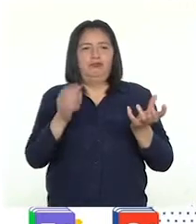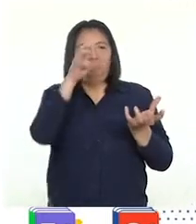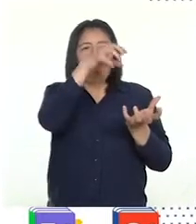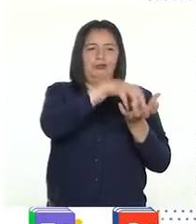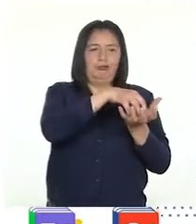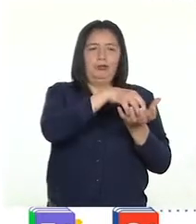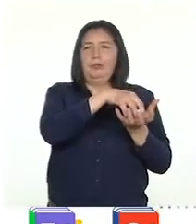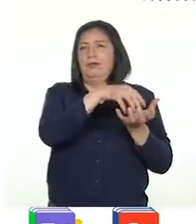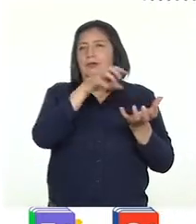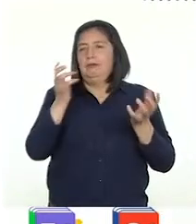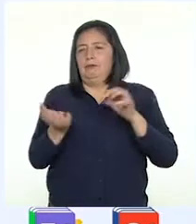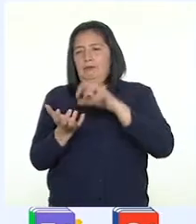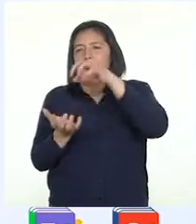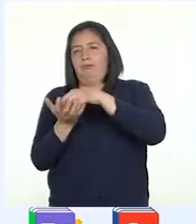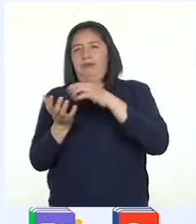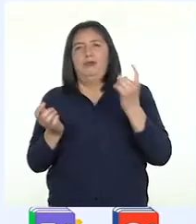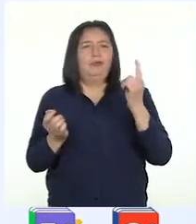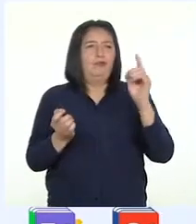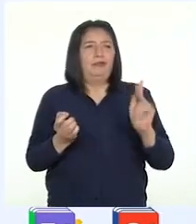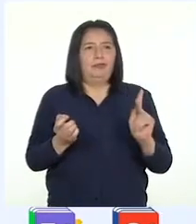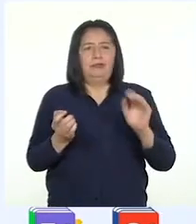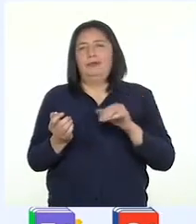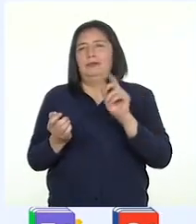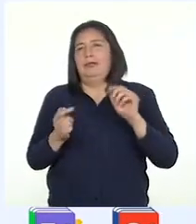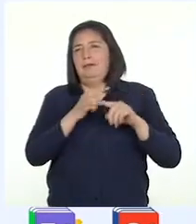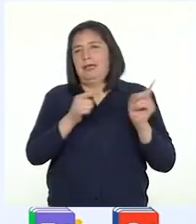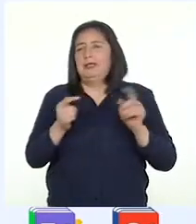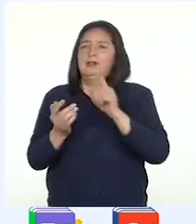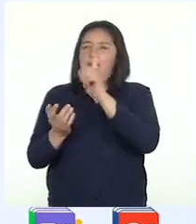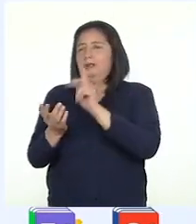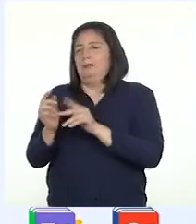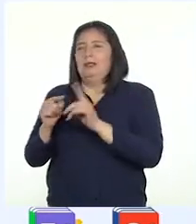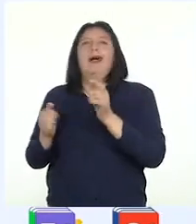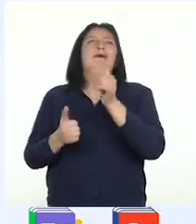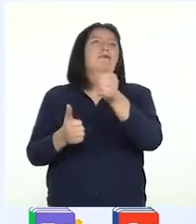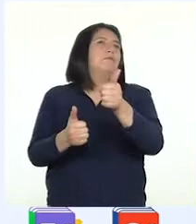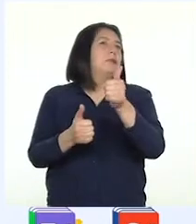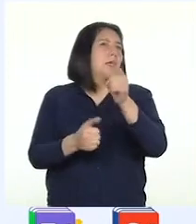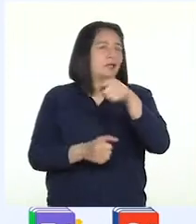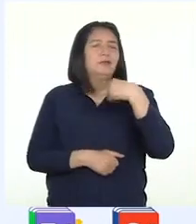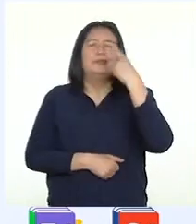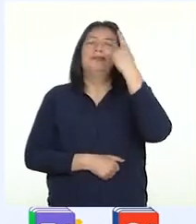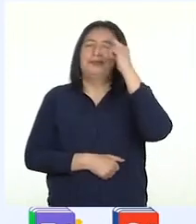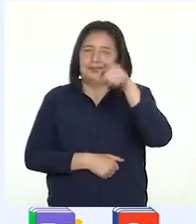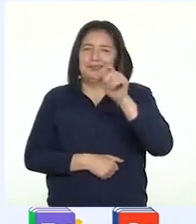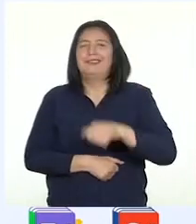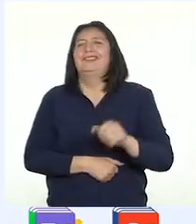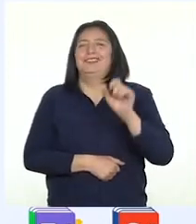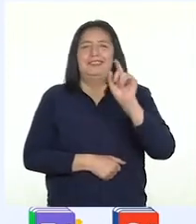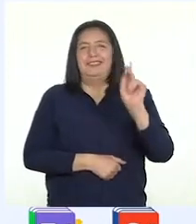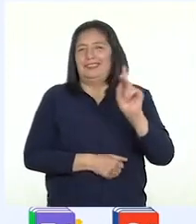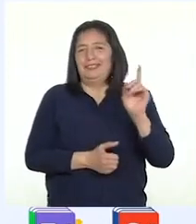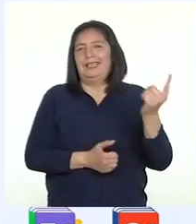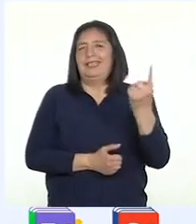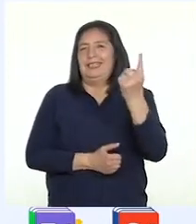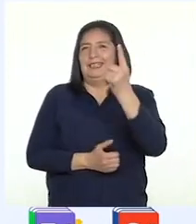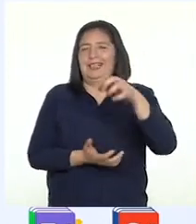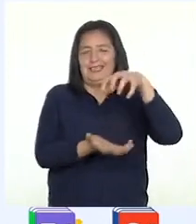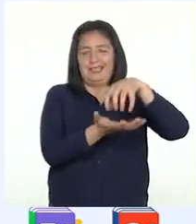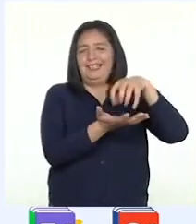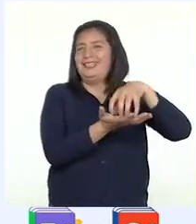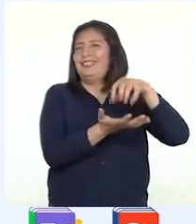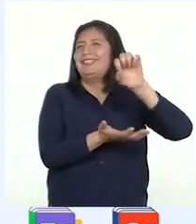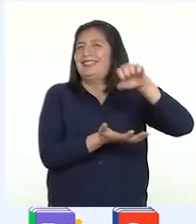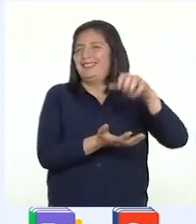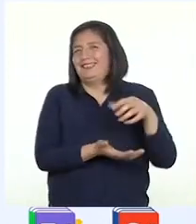tiene 1,5 kilogramos. ¡Excelente estrategia! Has podido calcular los kilogramos de cada lata de